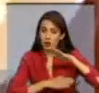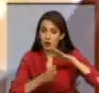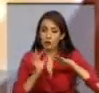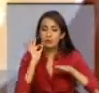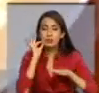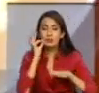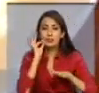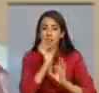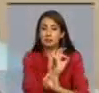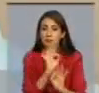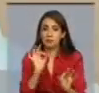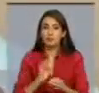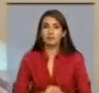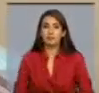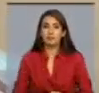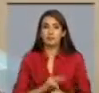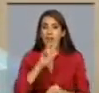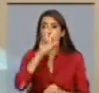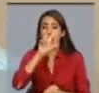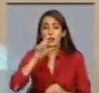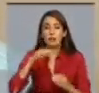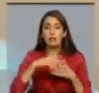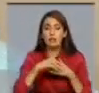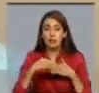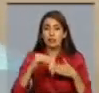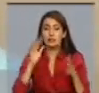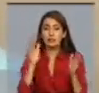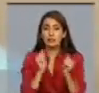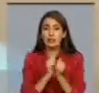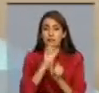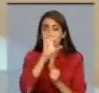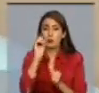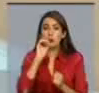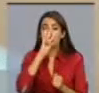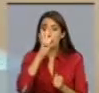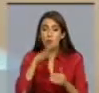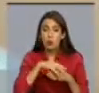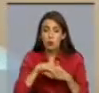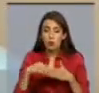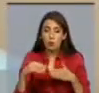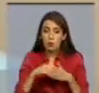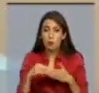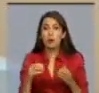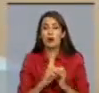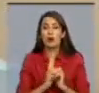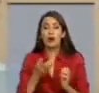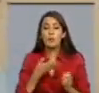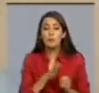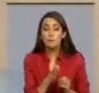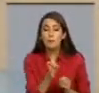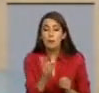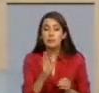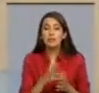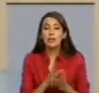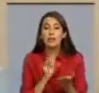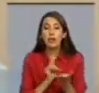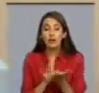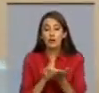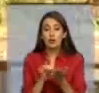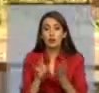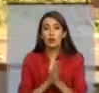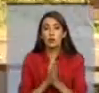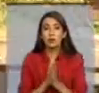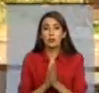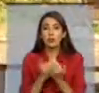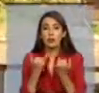los turistas. A 3.50, la gallina $4, el seco de chivo, el pescado frito con arroz menestra y patacones.